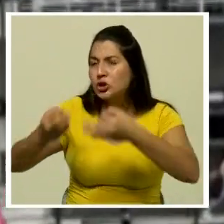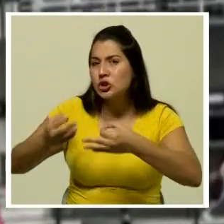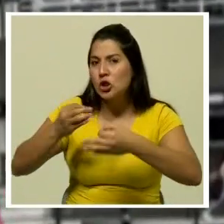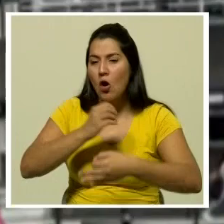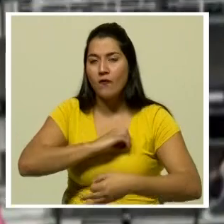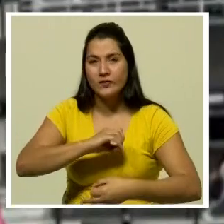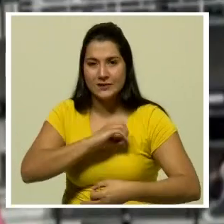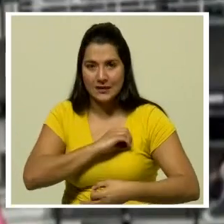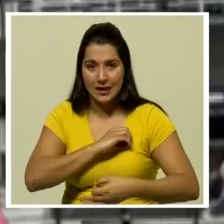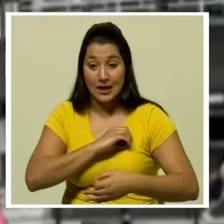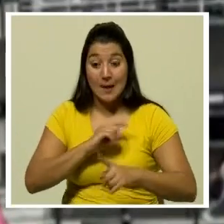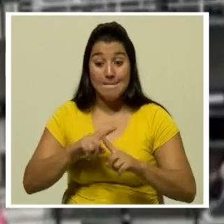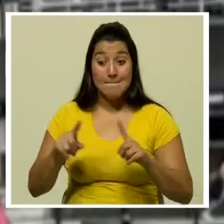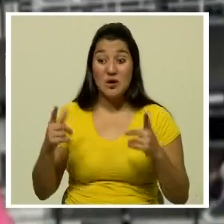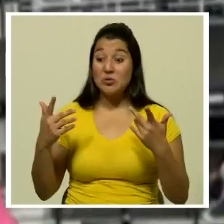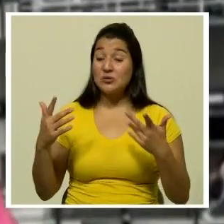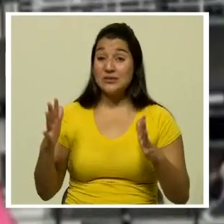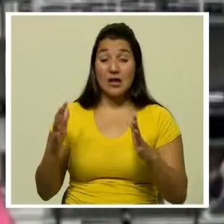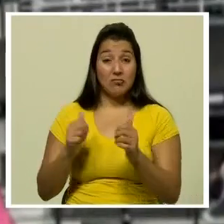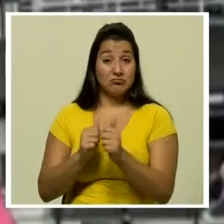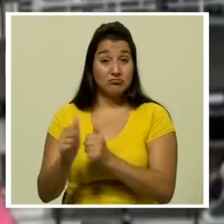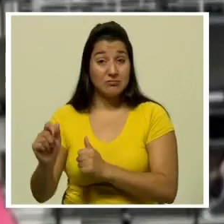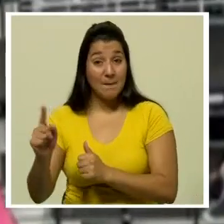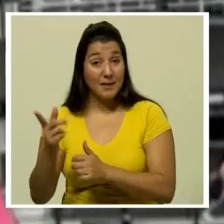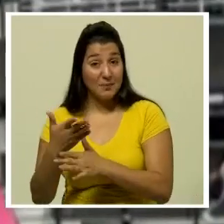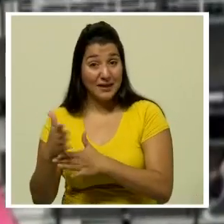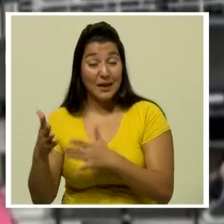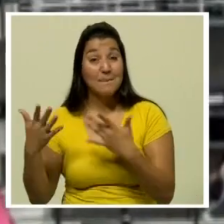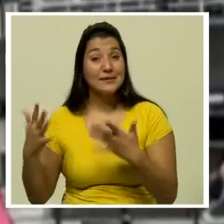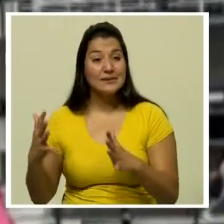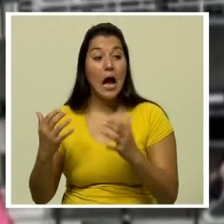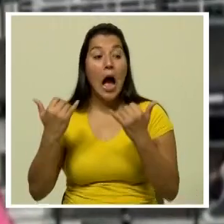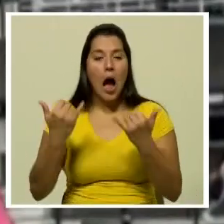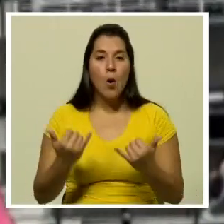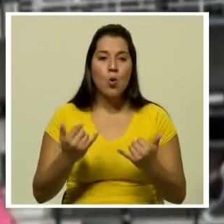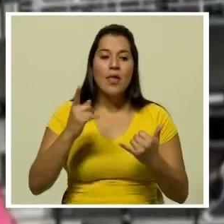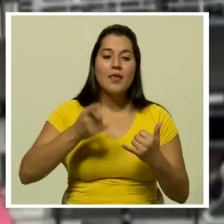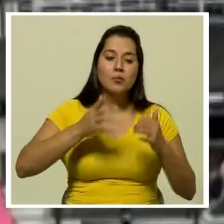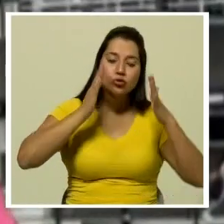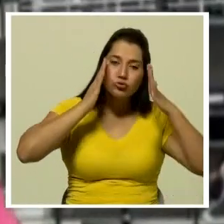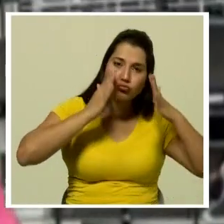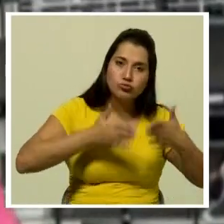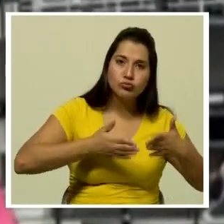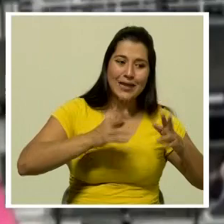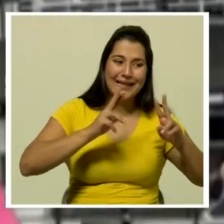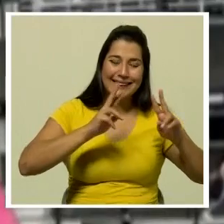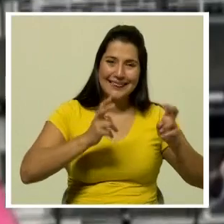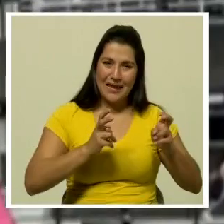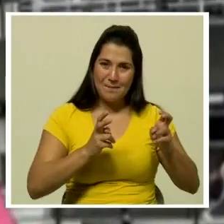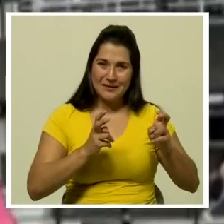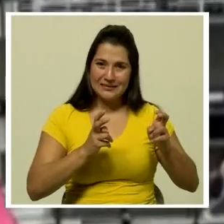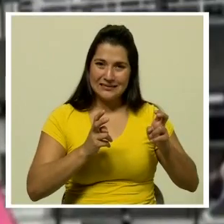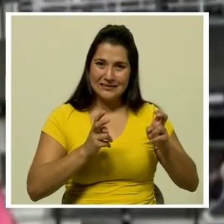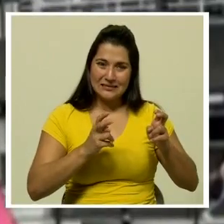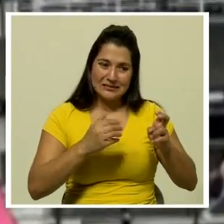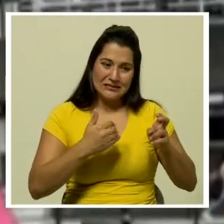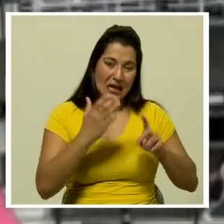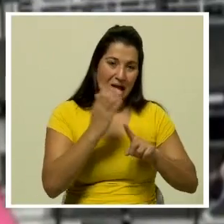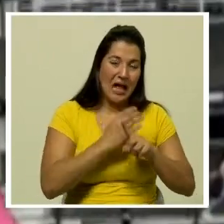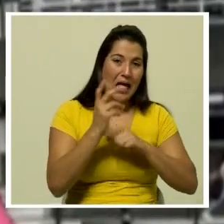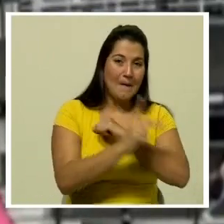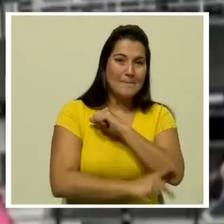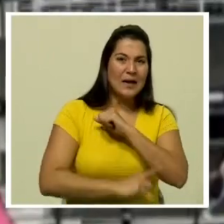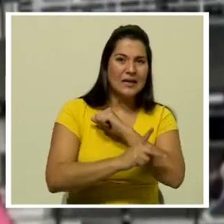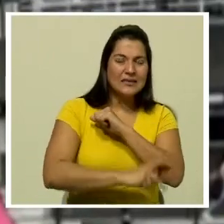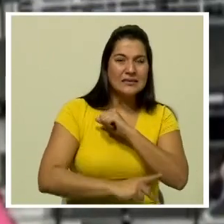pasar esa primera etapa es necesario, ahora sí, concentrarse en agenda propia. ¿Por qué? Porque las historias van